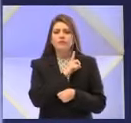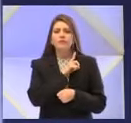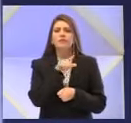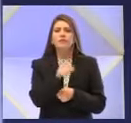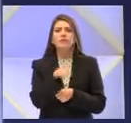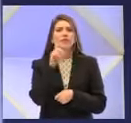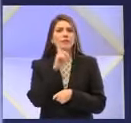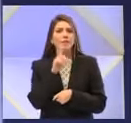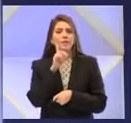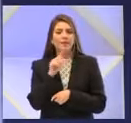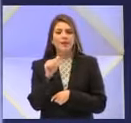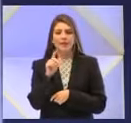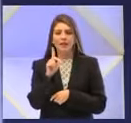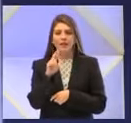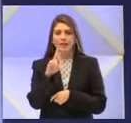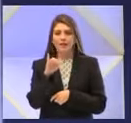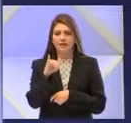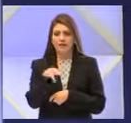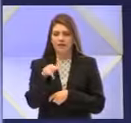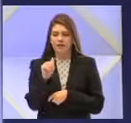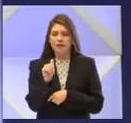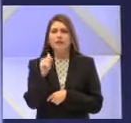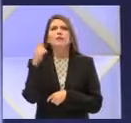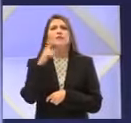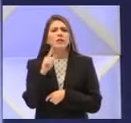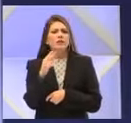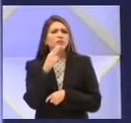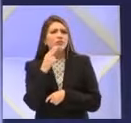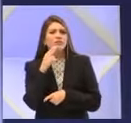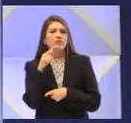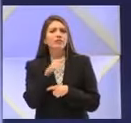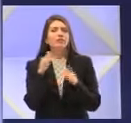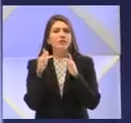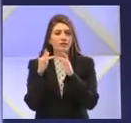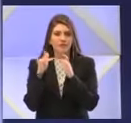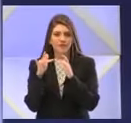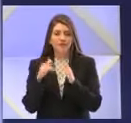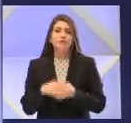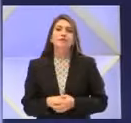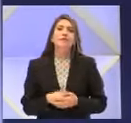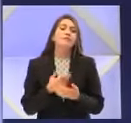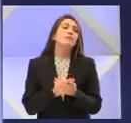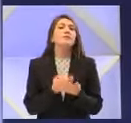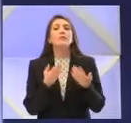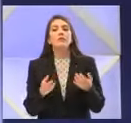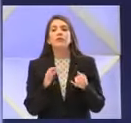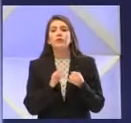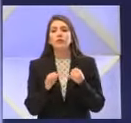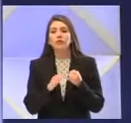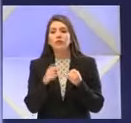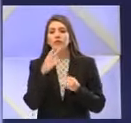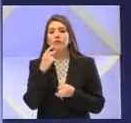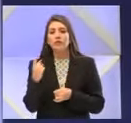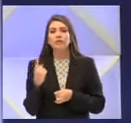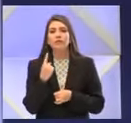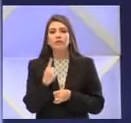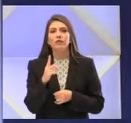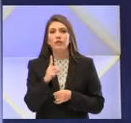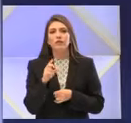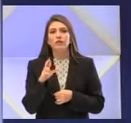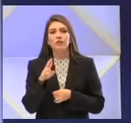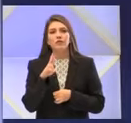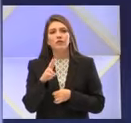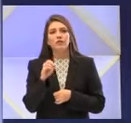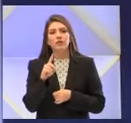adriana para que se está utilizando la conectividad a continuación nuestro último panelista es el doctor rodolfo